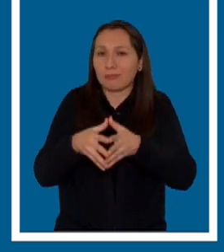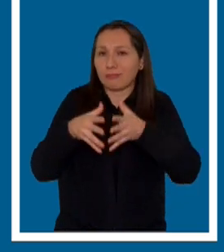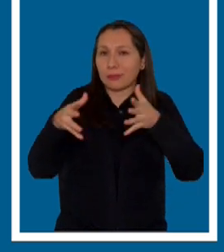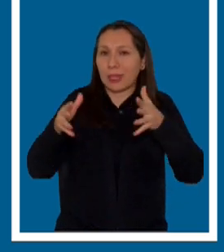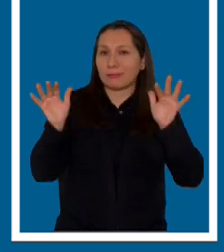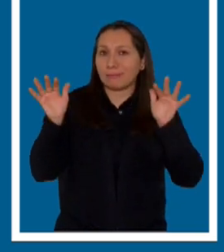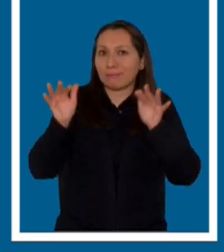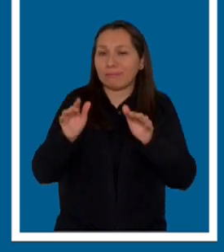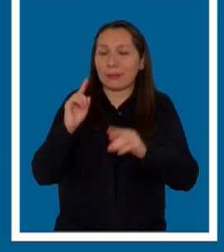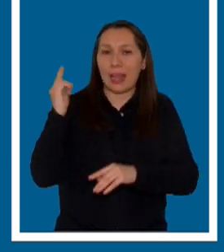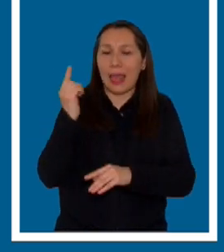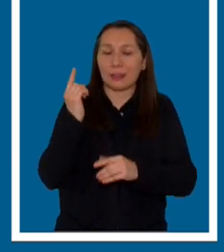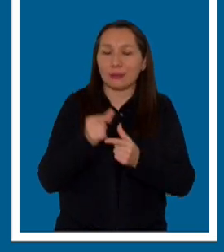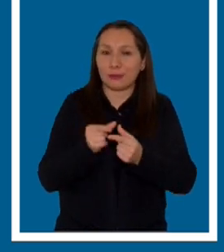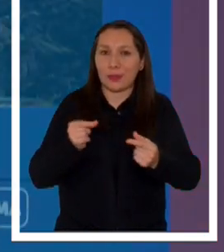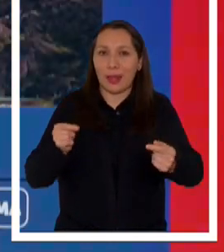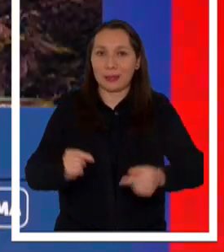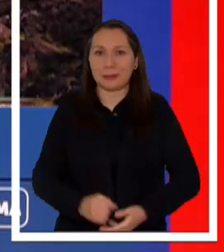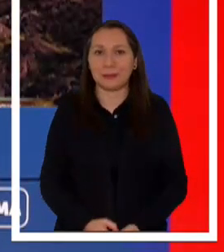gran evento nacional